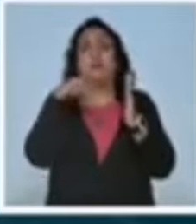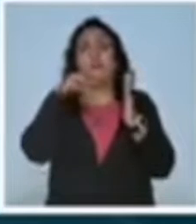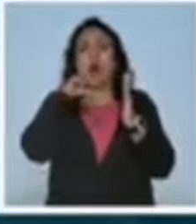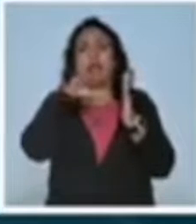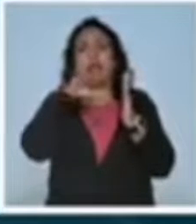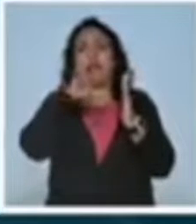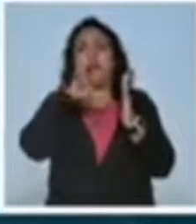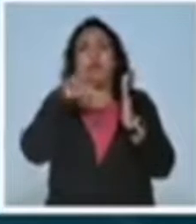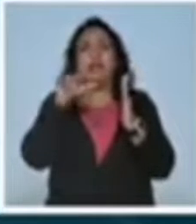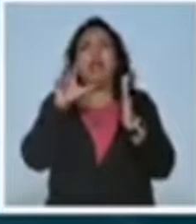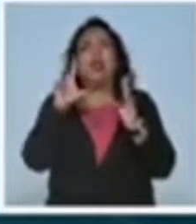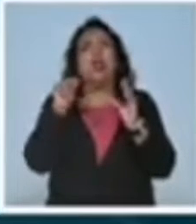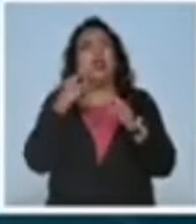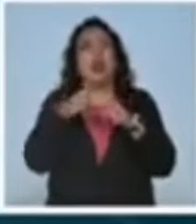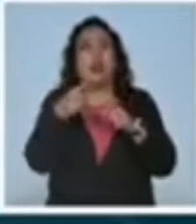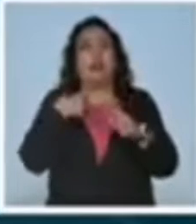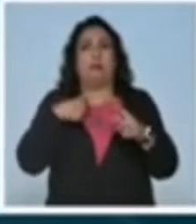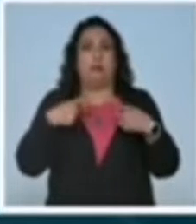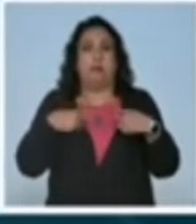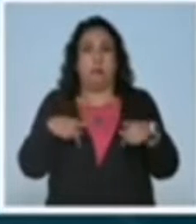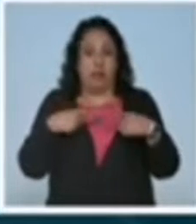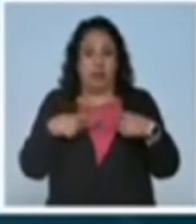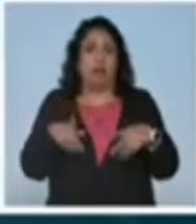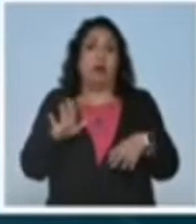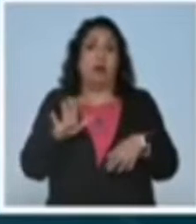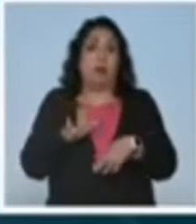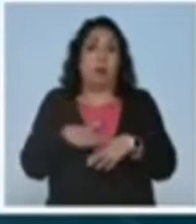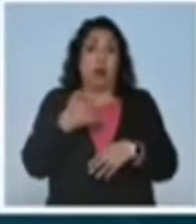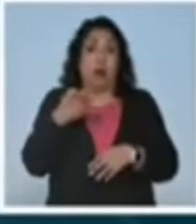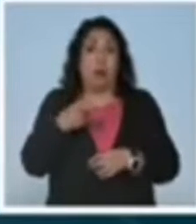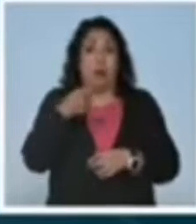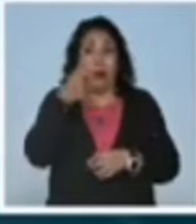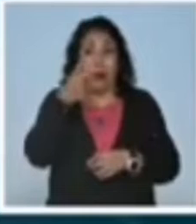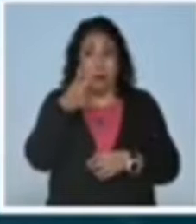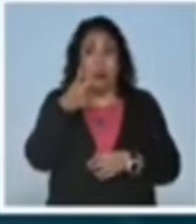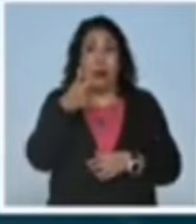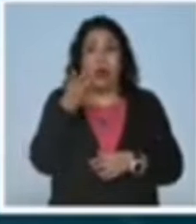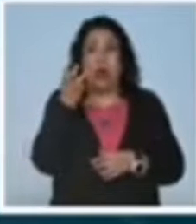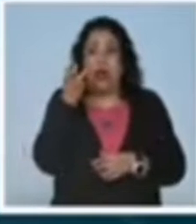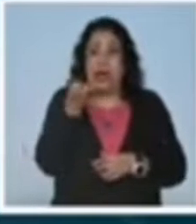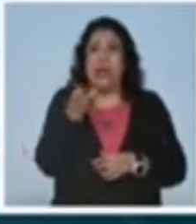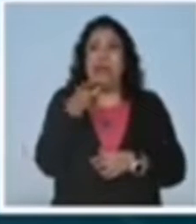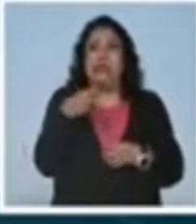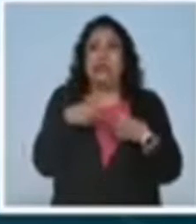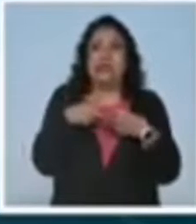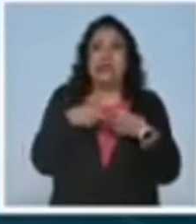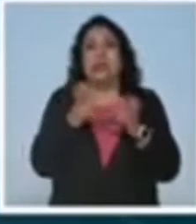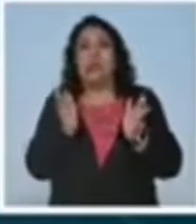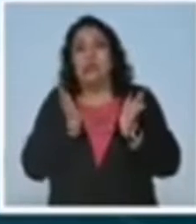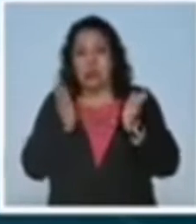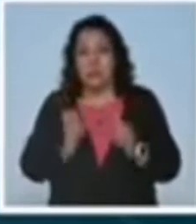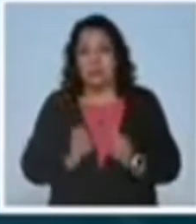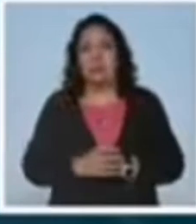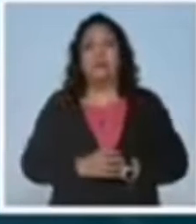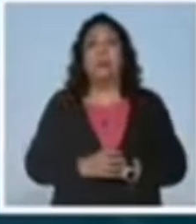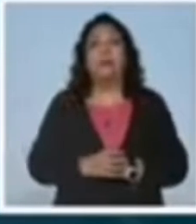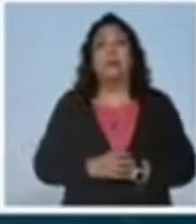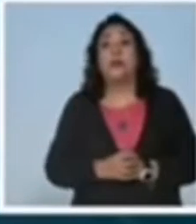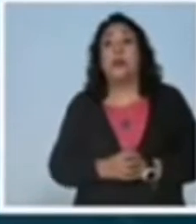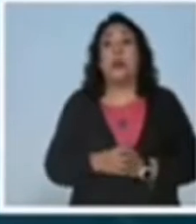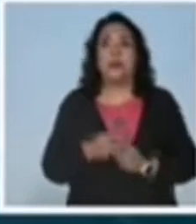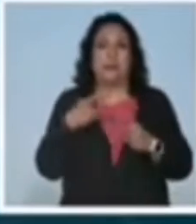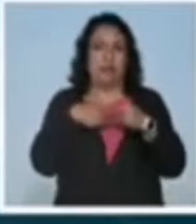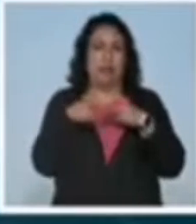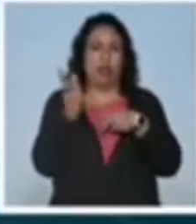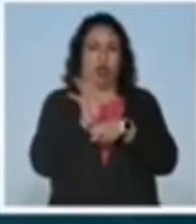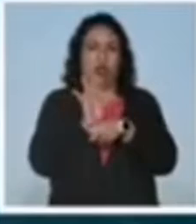alejado de la persona, es por eso que mi primera reacción fue de sorpresa y nerviosismo. Su entrada